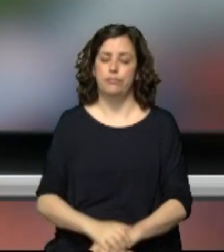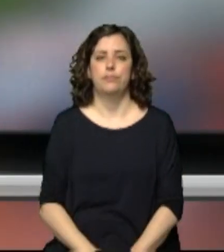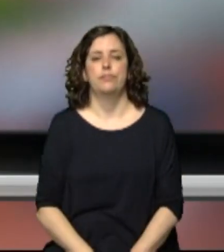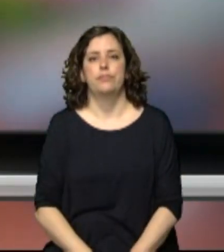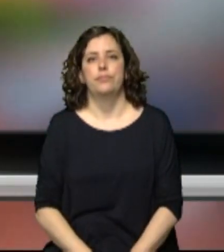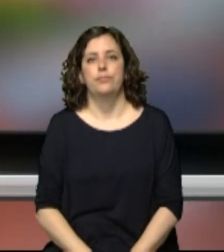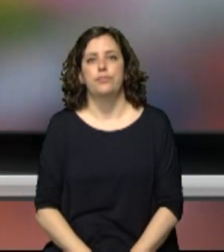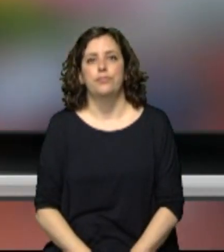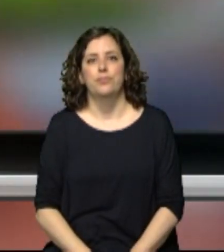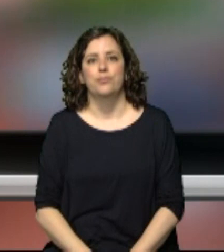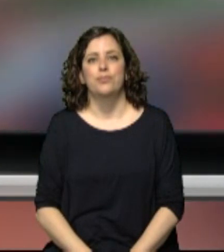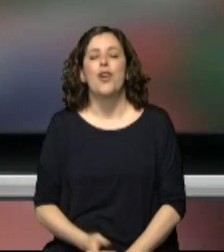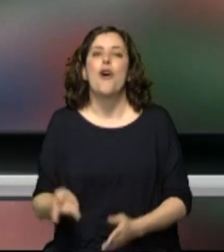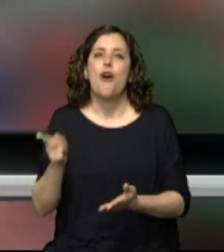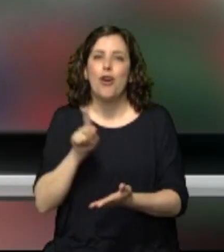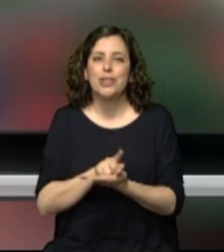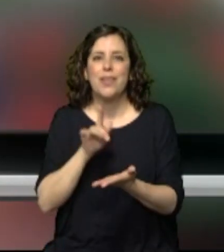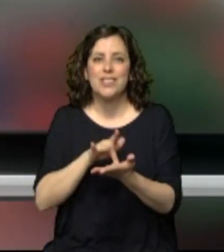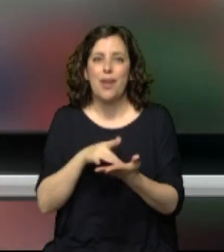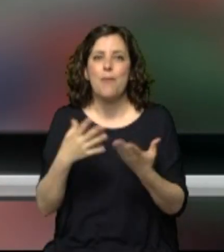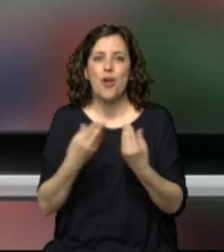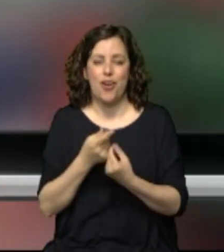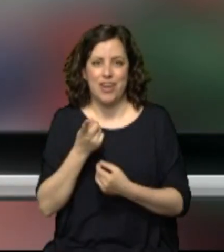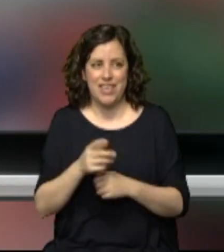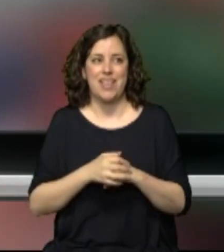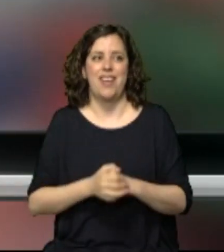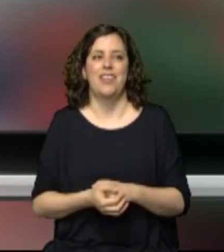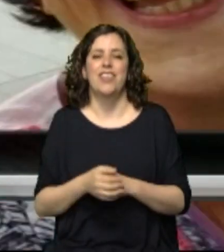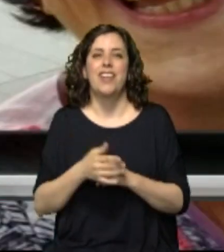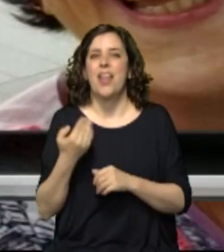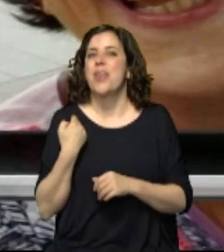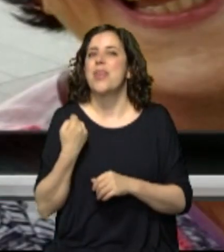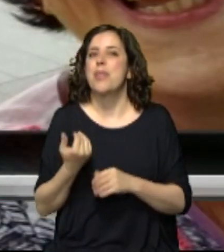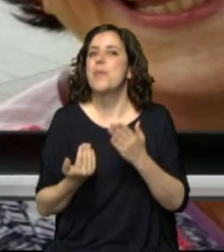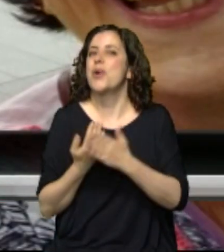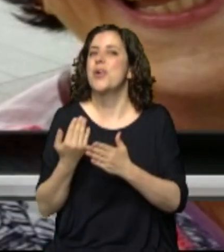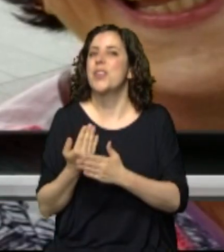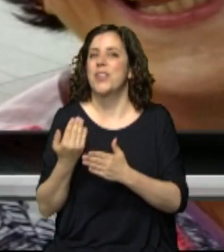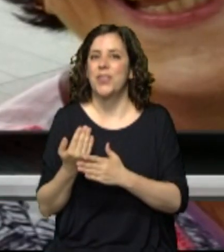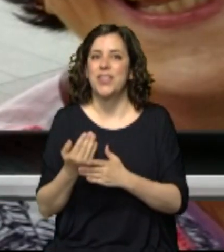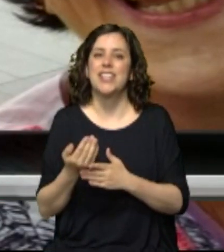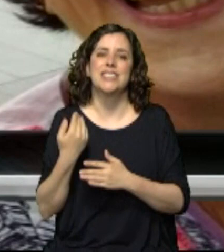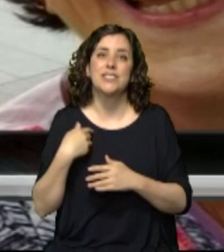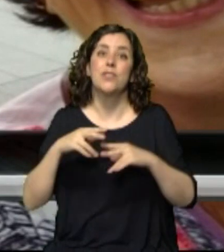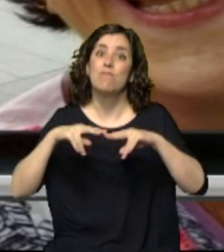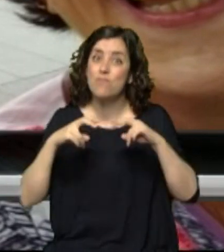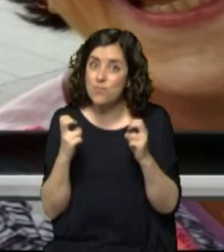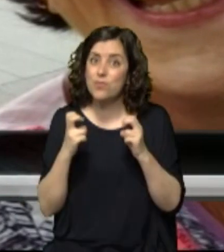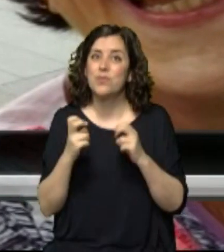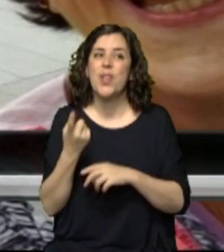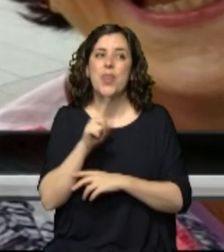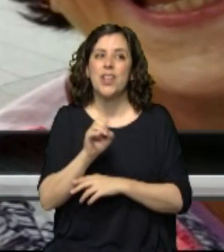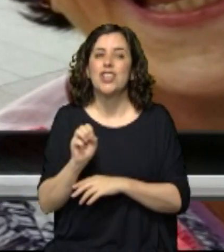Y volveremos a estar con ella, con Loli. Hace unos días celebrábamos con ella y su familia en pleno confinamiento sus 103 años. Pidió un